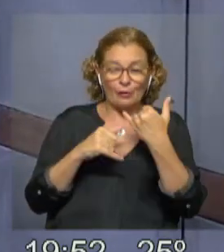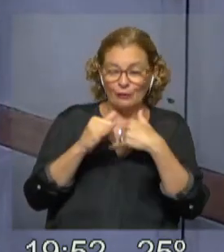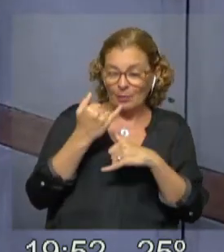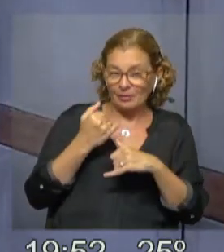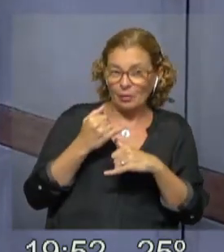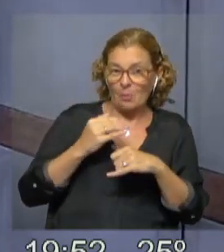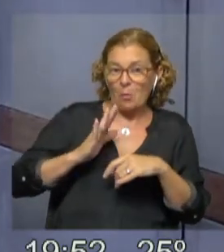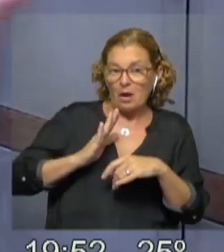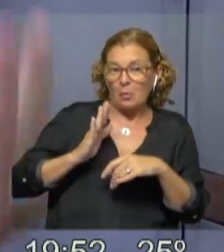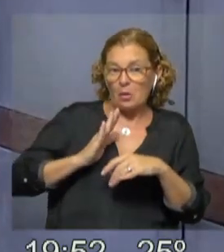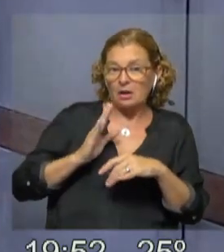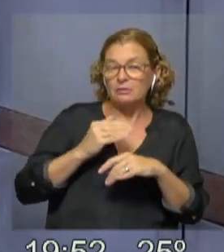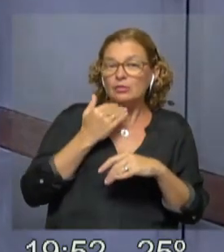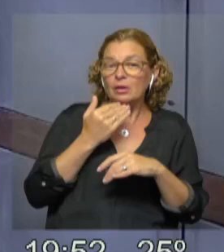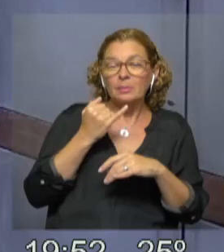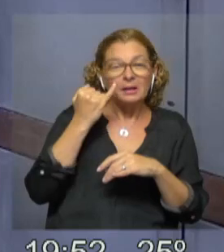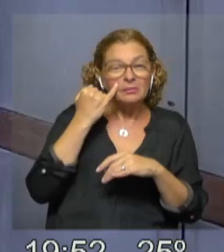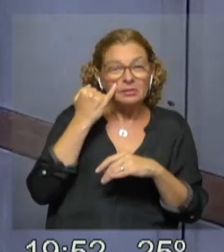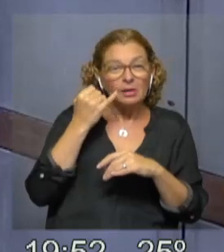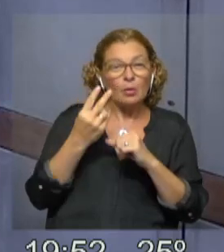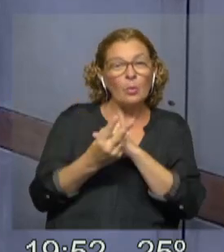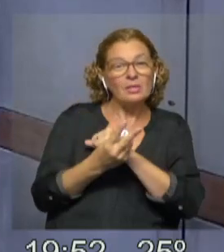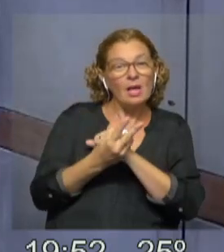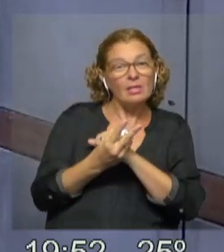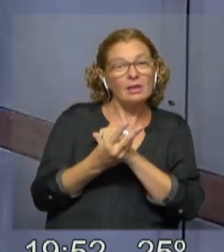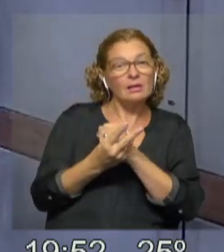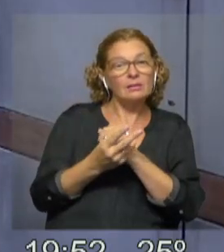para poder tener prácticas sexuales cuidadas.